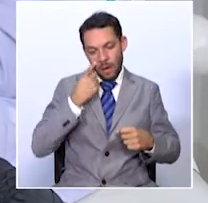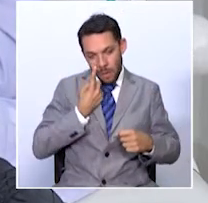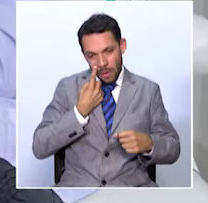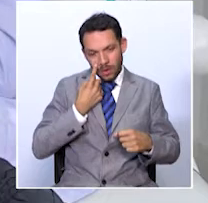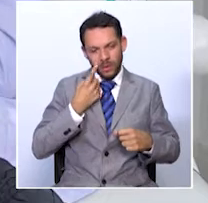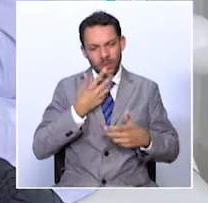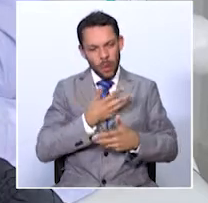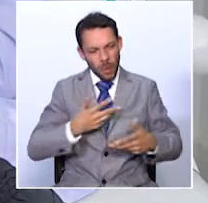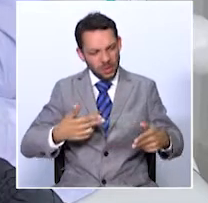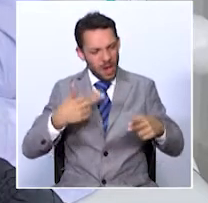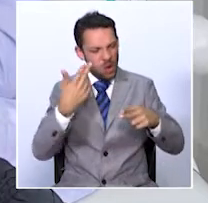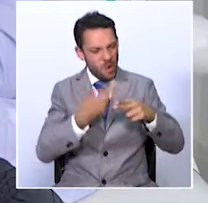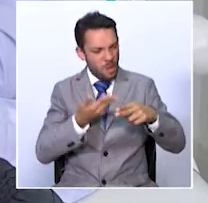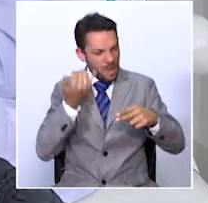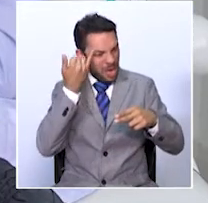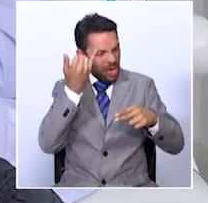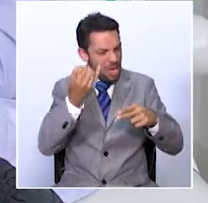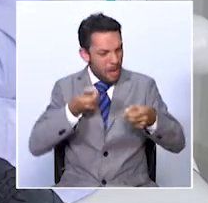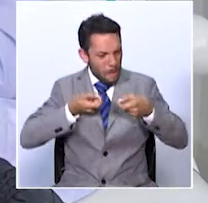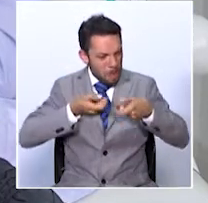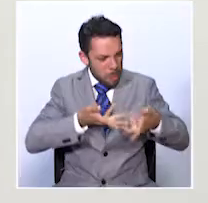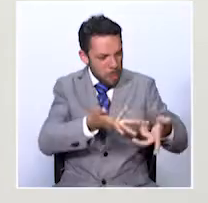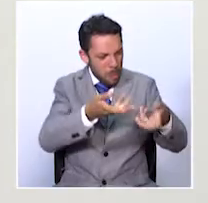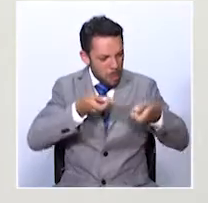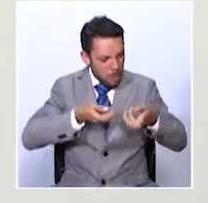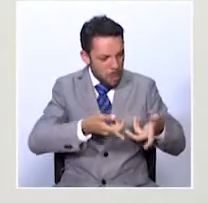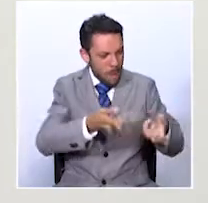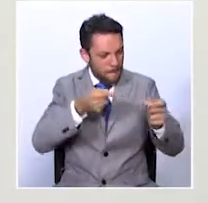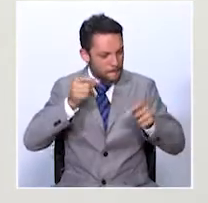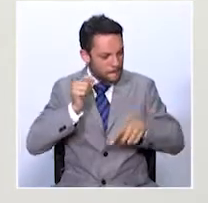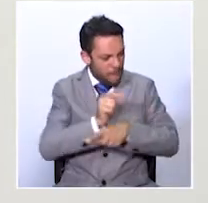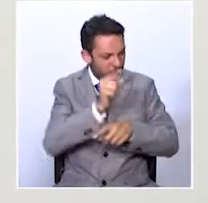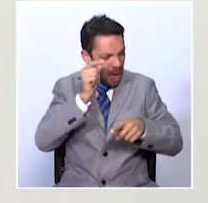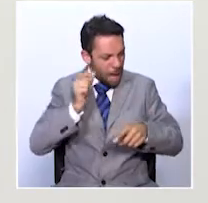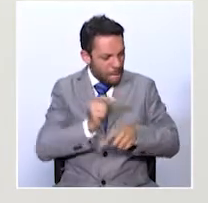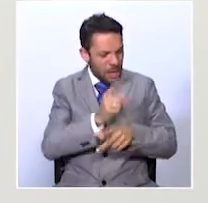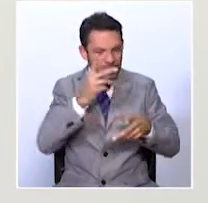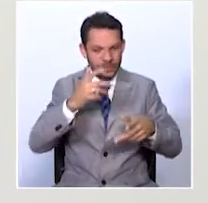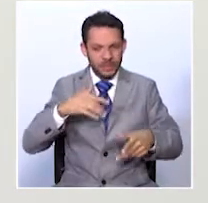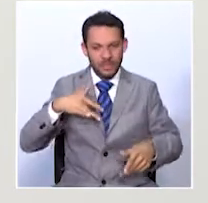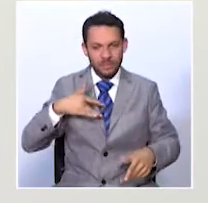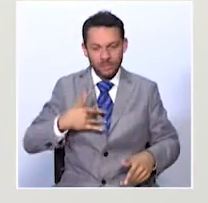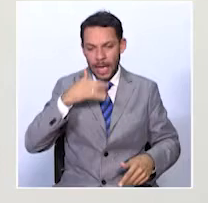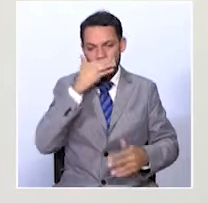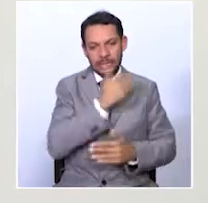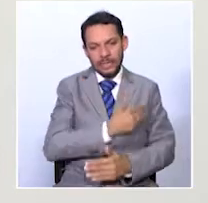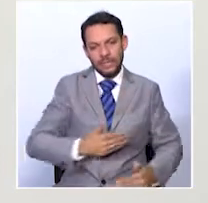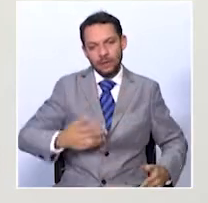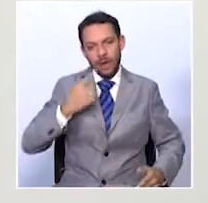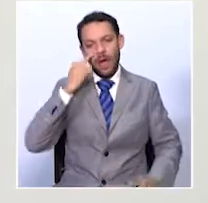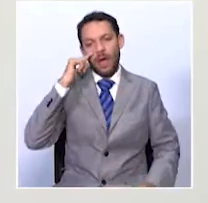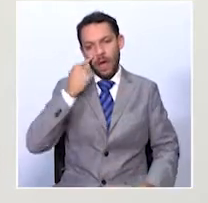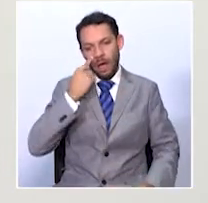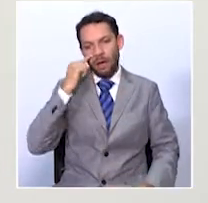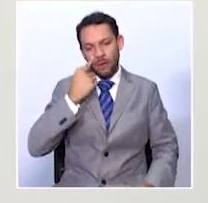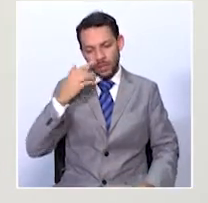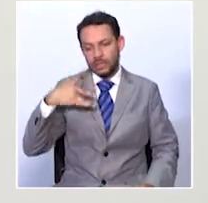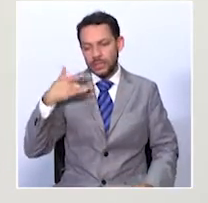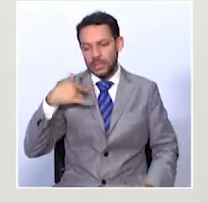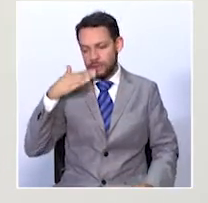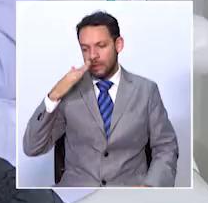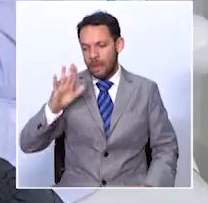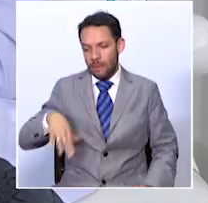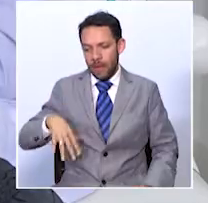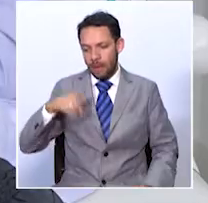dicen sobrenombres y les hacen bullying y todo esto. Entonces estos niños van haciendo un trastorno, se acomplejan y van haciendo